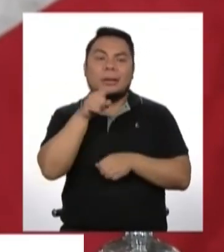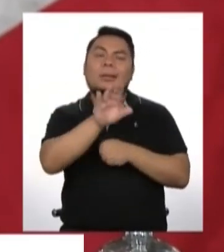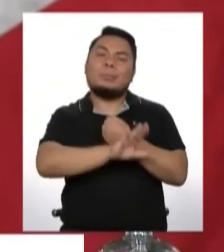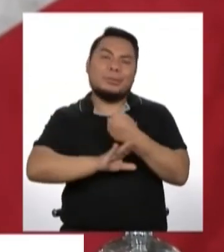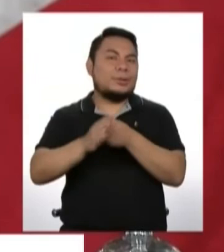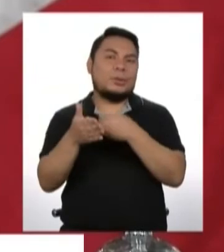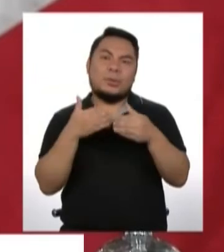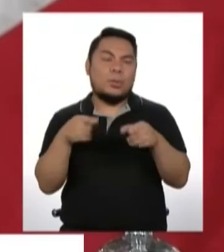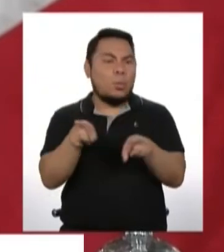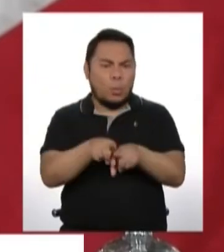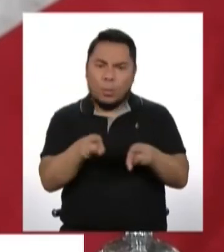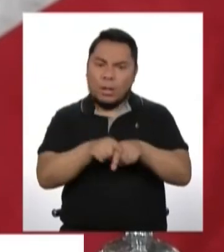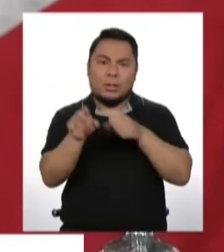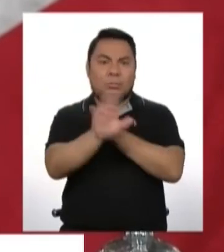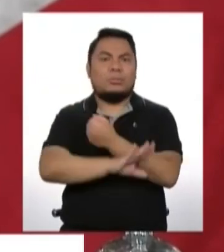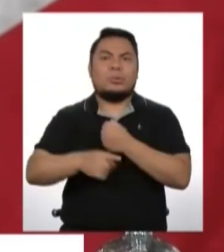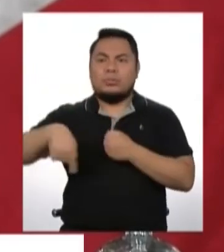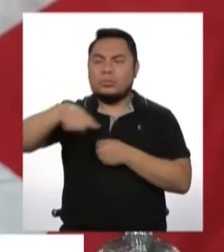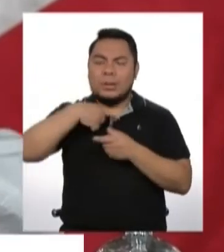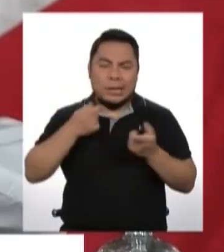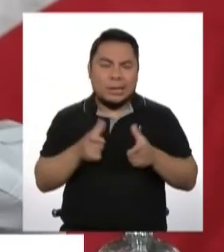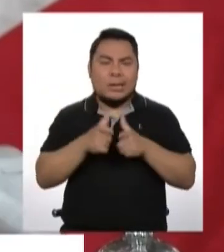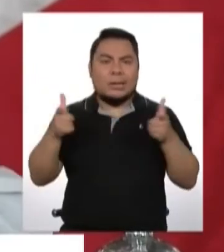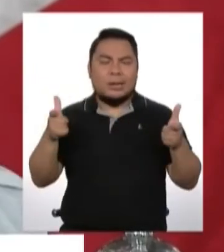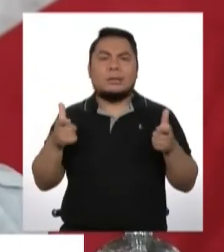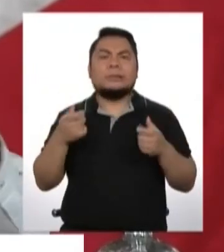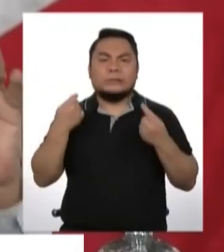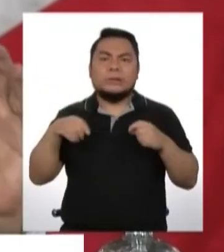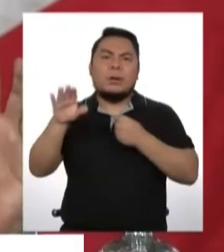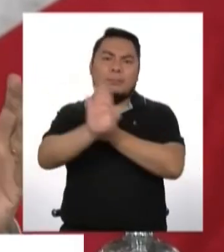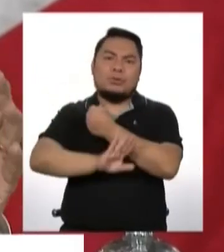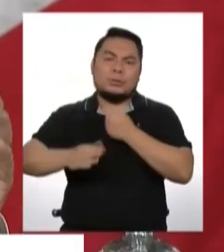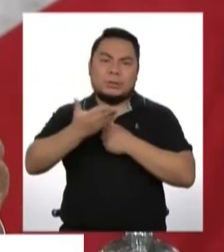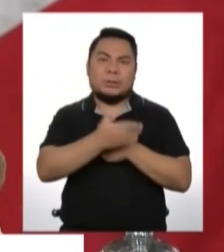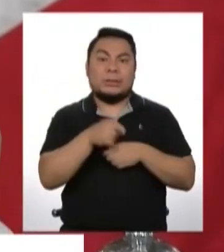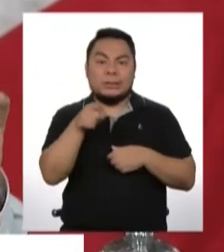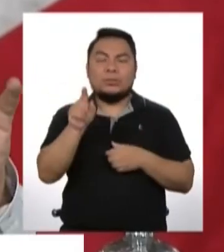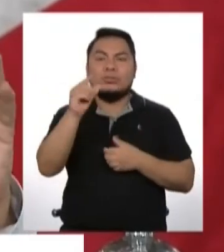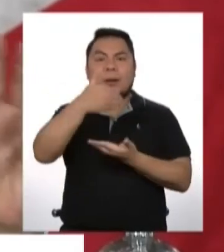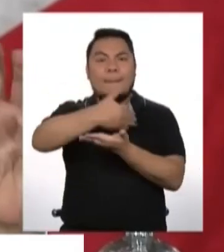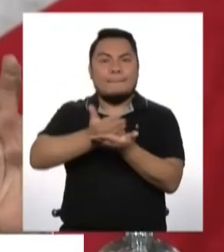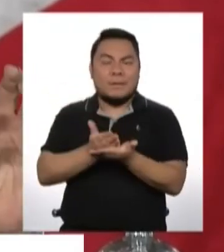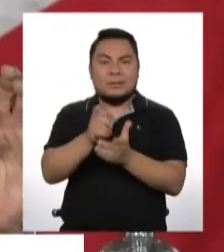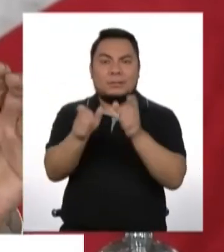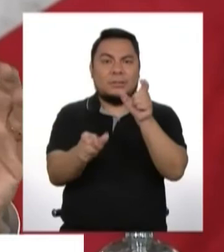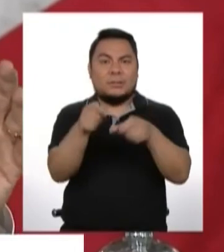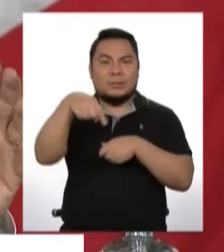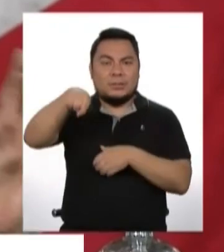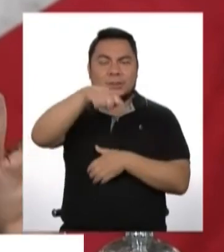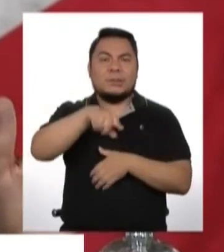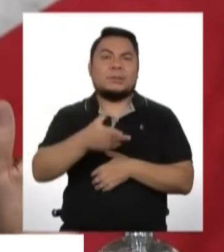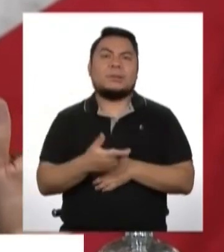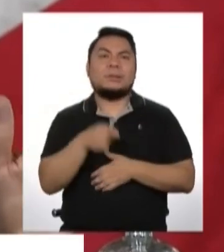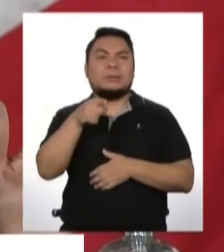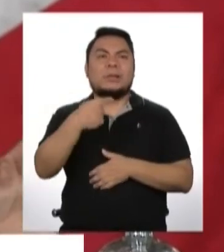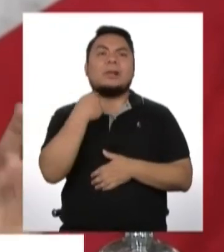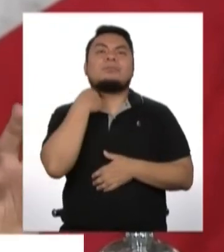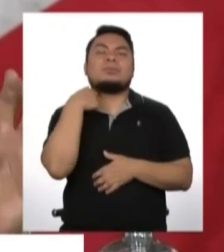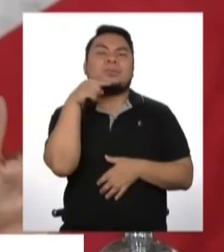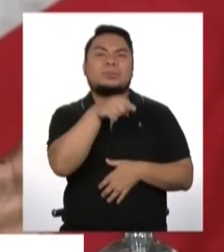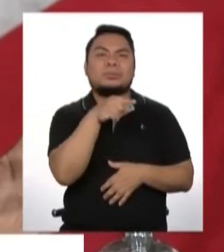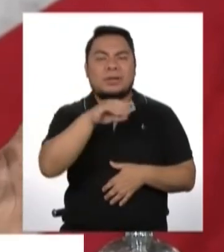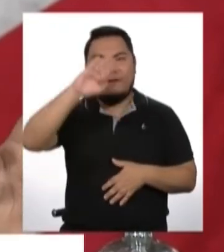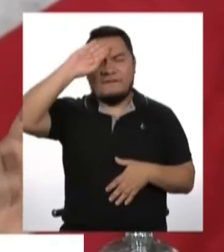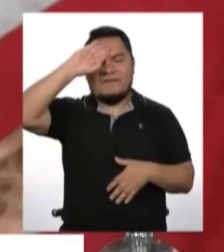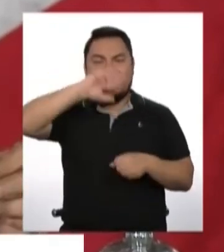estamos haciendo el gran esfuerzo de protegerlos. Pero ese es un porcentaje de la población el que directamente es afectado por